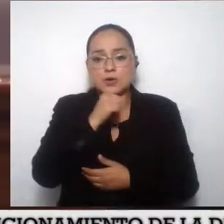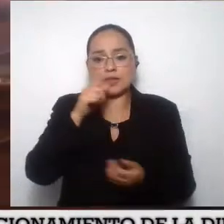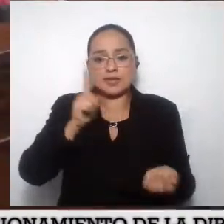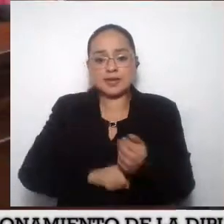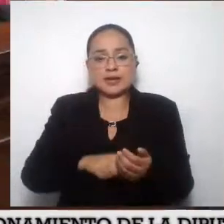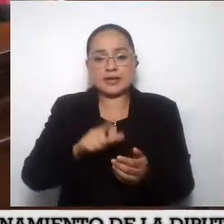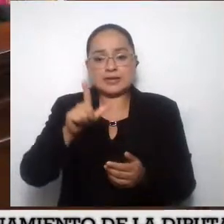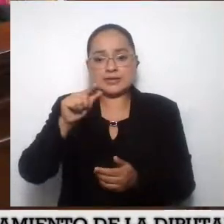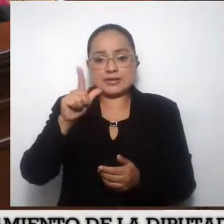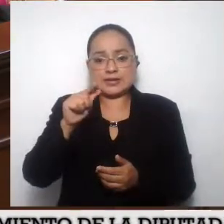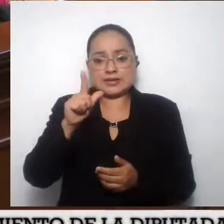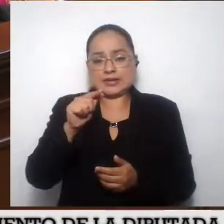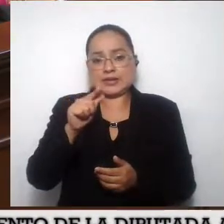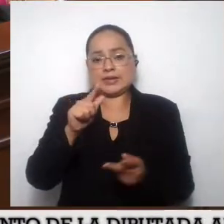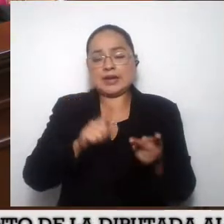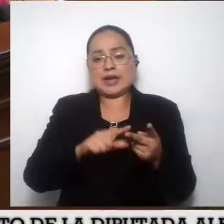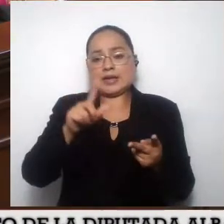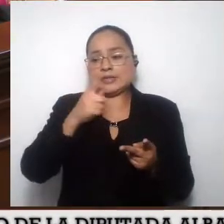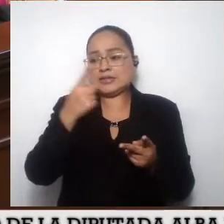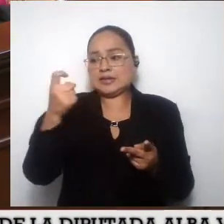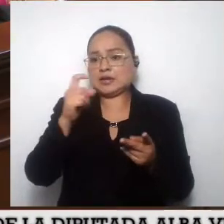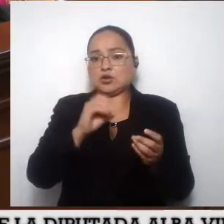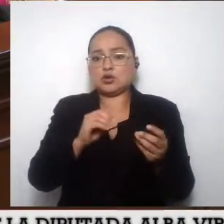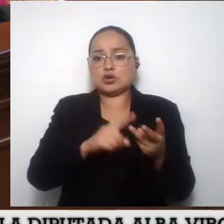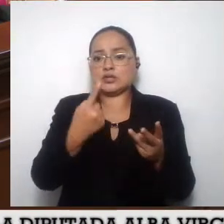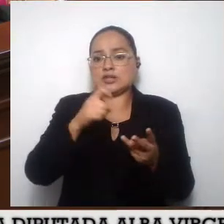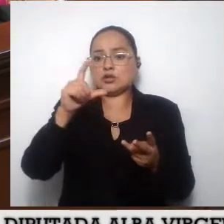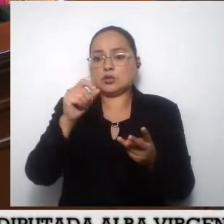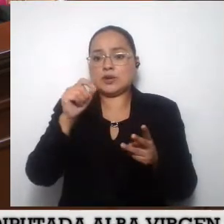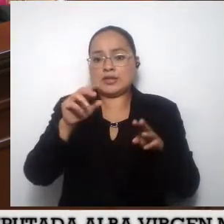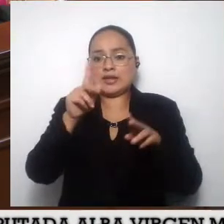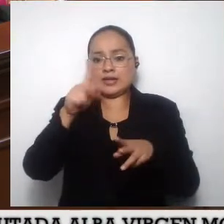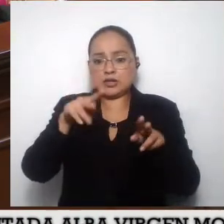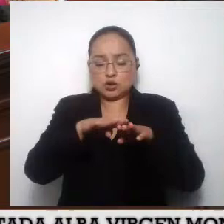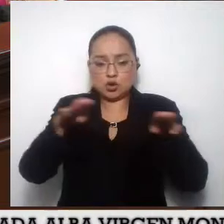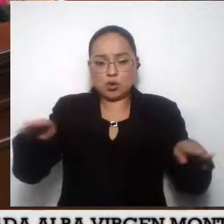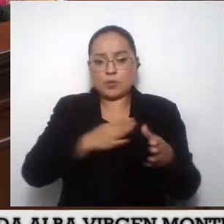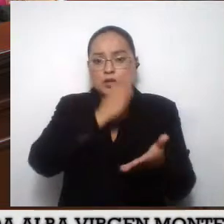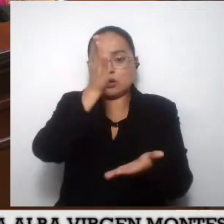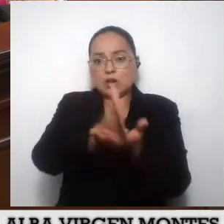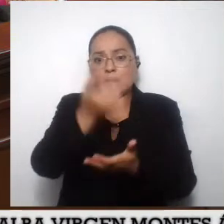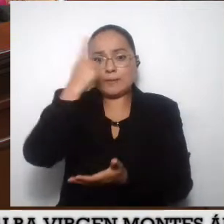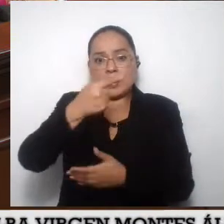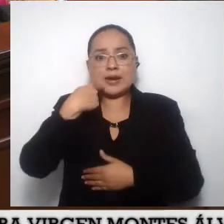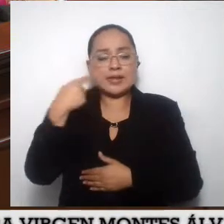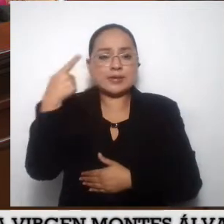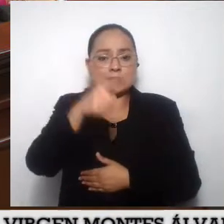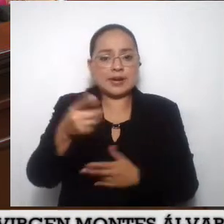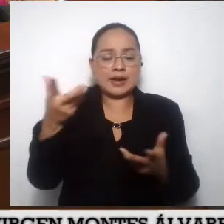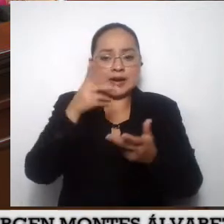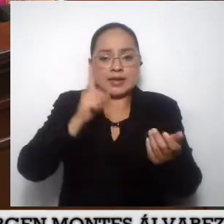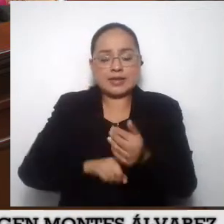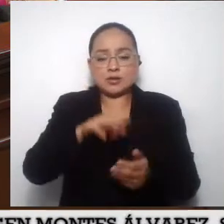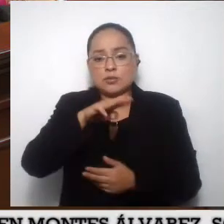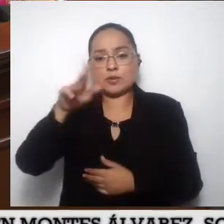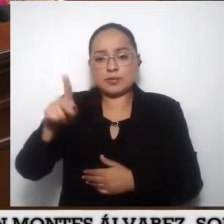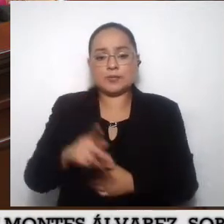70, 100 y hasta 120 kilómetros para levantar una denuncia ante un ministerio